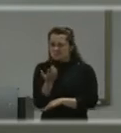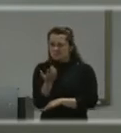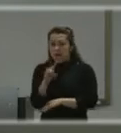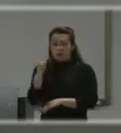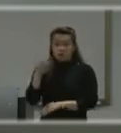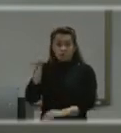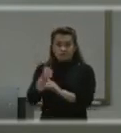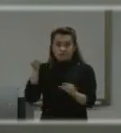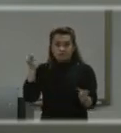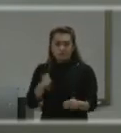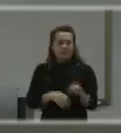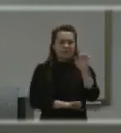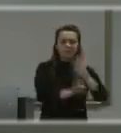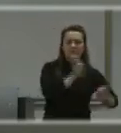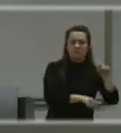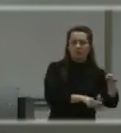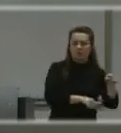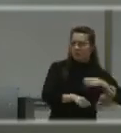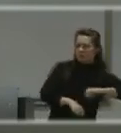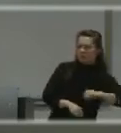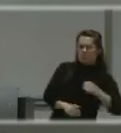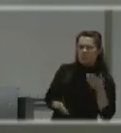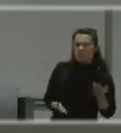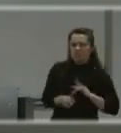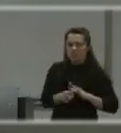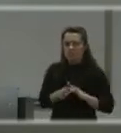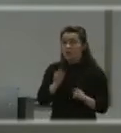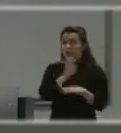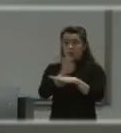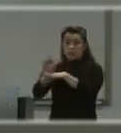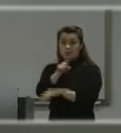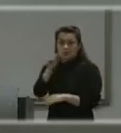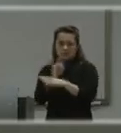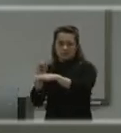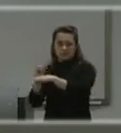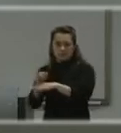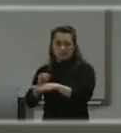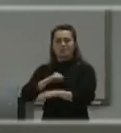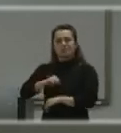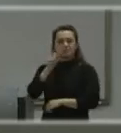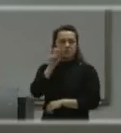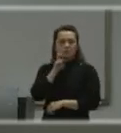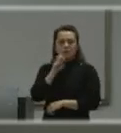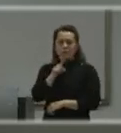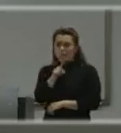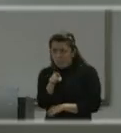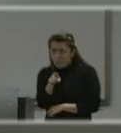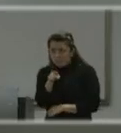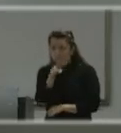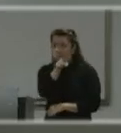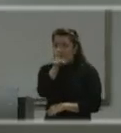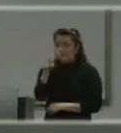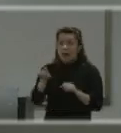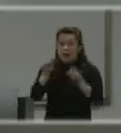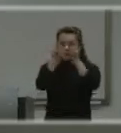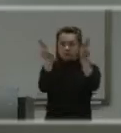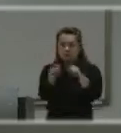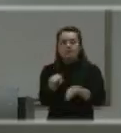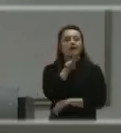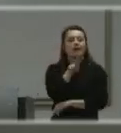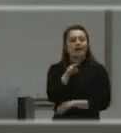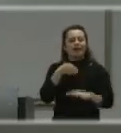violencia sexual? La Defensoría, ¿cómo ejercer sus derechos? Otras instituciones hablan de los derechos sexuales y reproductivos, pero ninguna de esas páginas cumple